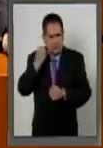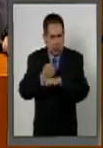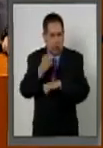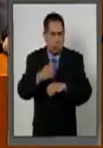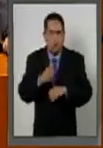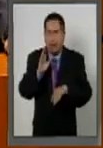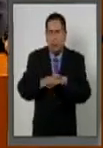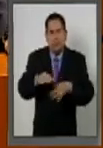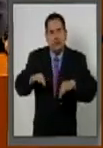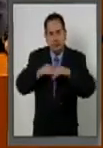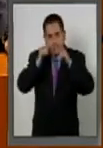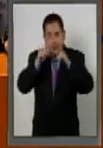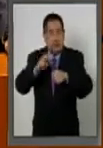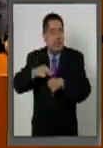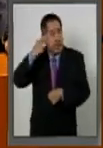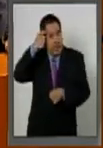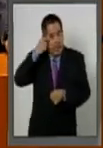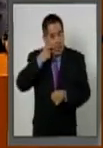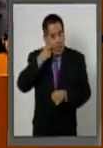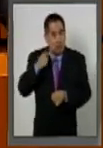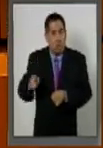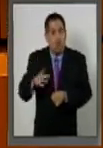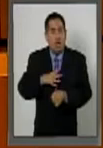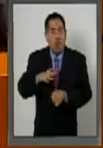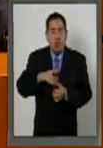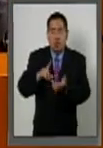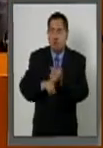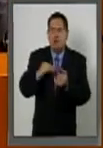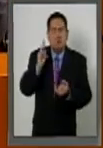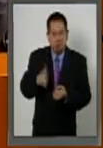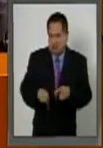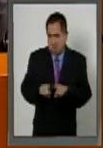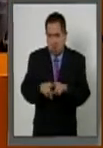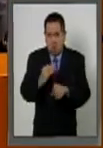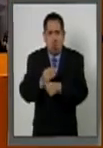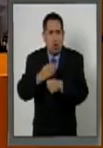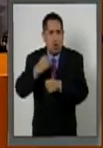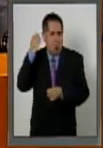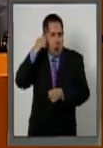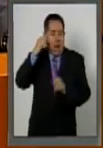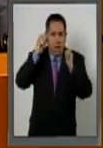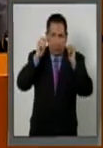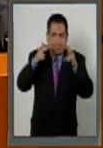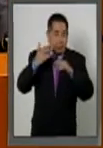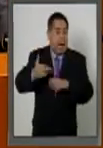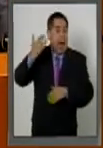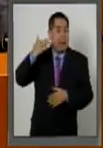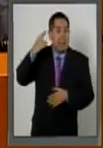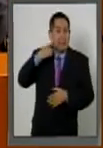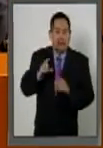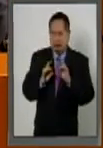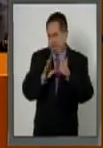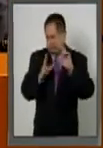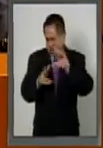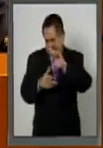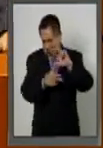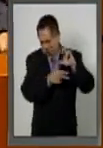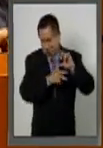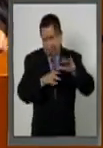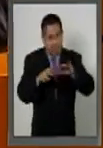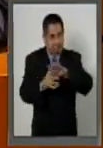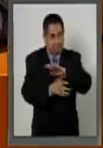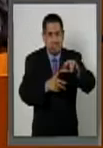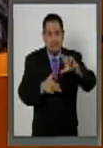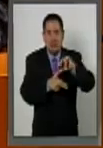particular en guerrero había ocurrido como ahora es el caso de oaxaca de chiapas un terrible desastre natural